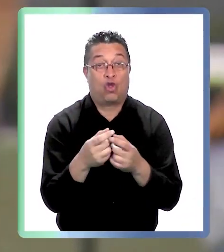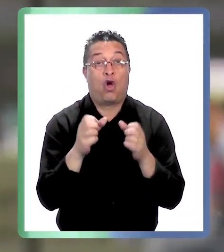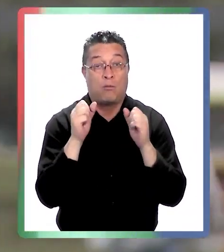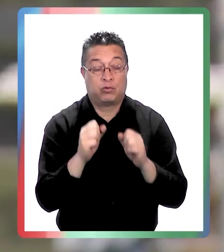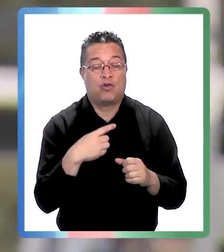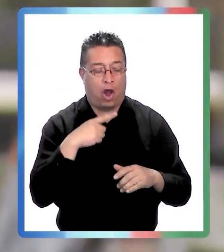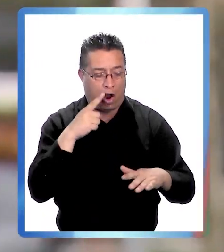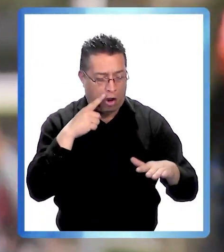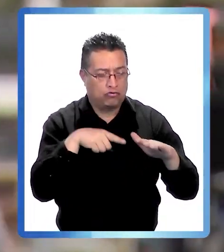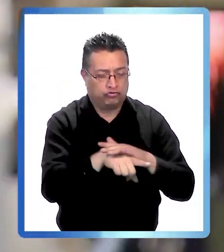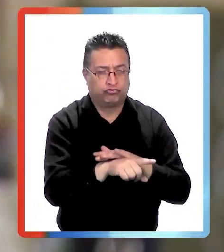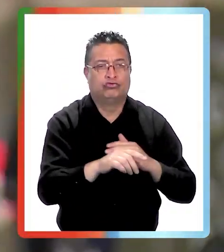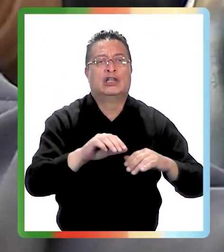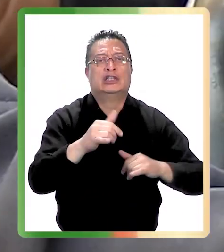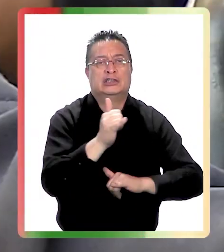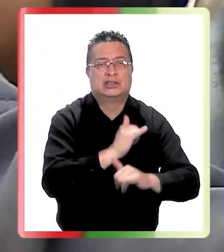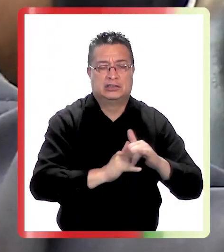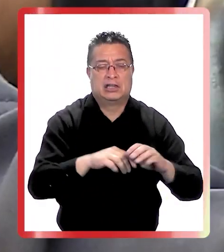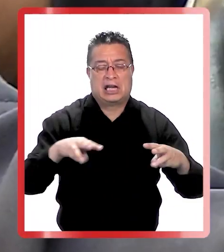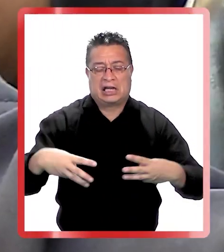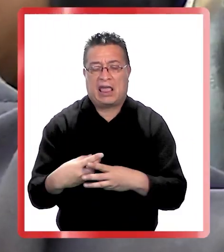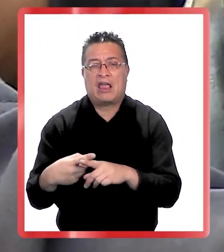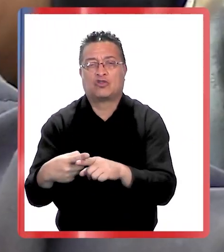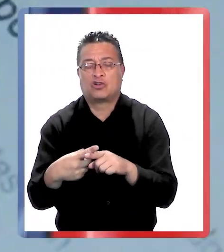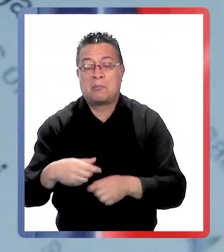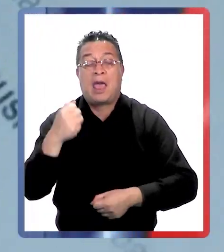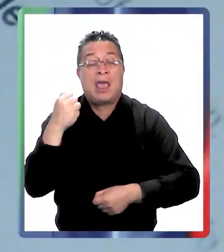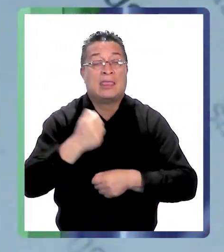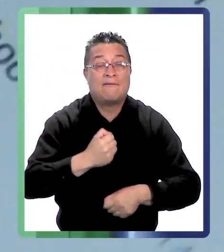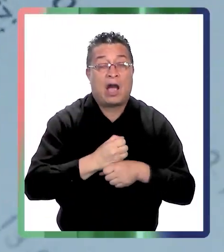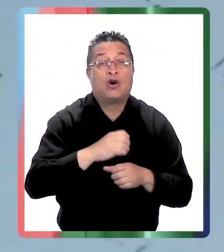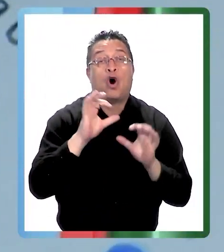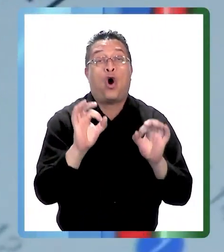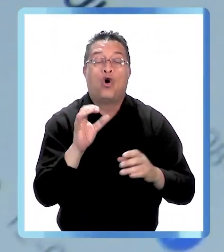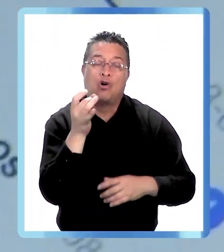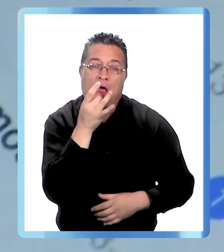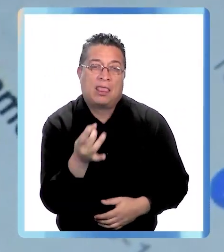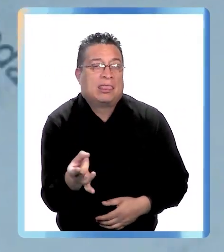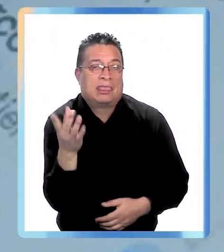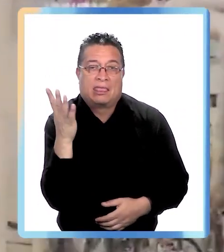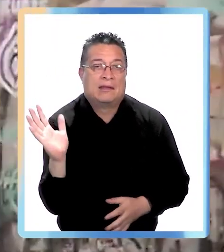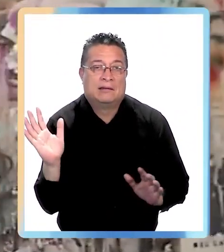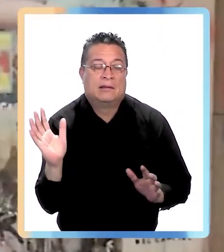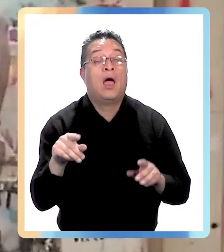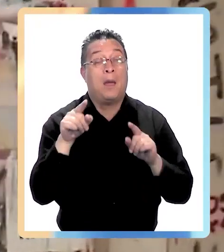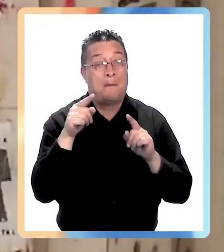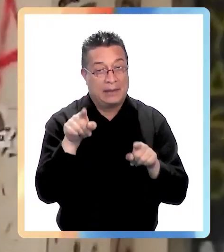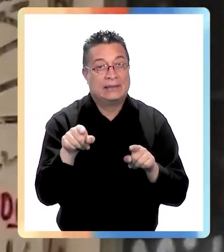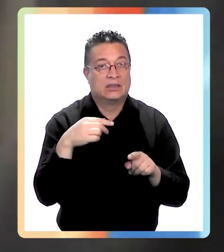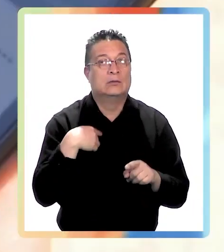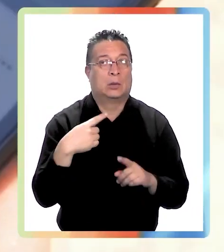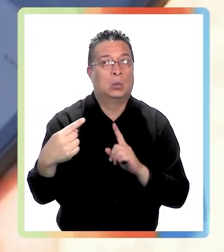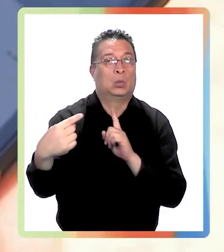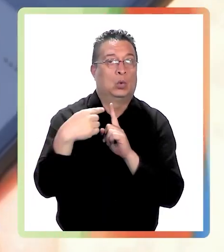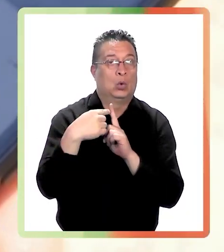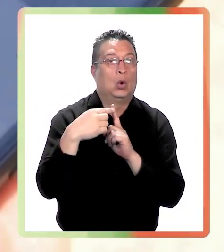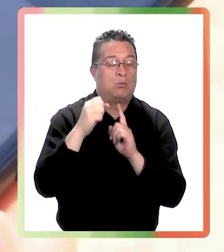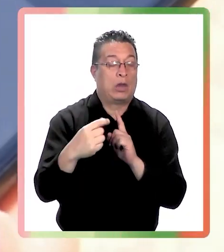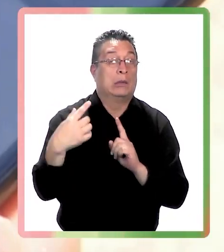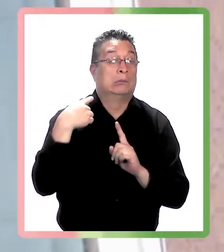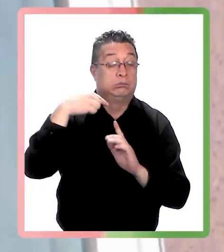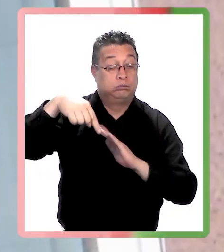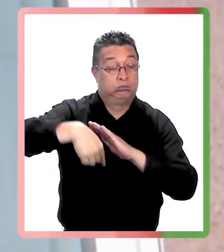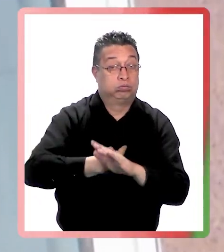tener acceso a Internet, redes sociales, ya sea para el trabajo o por entretenimiento, pero eso nos convierte en blanco